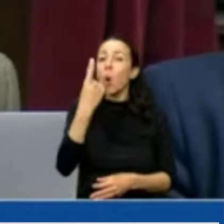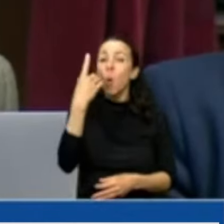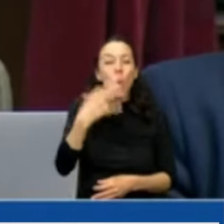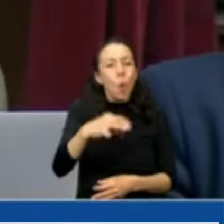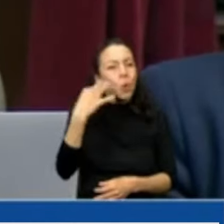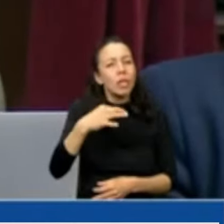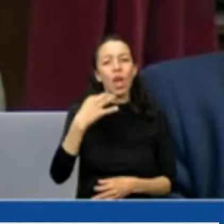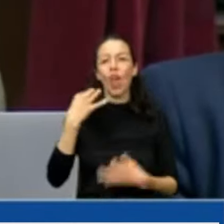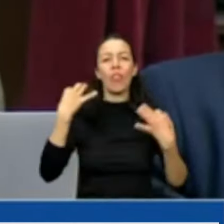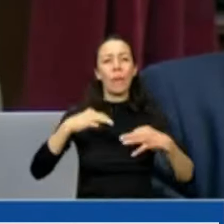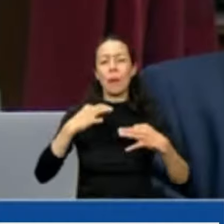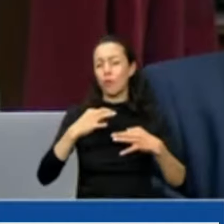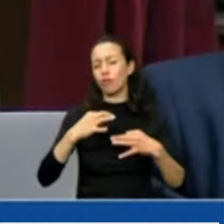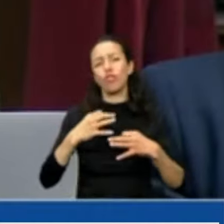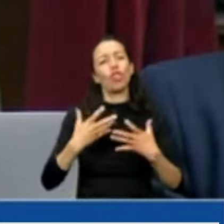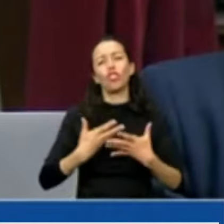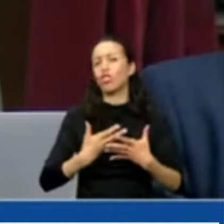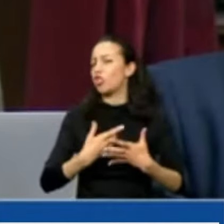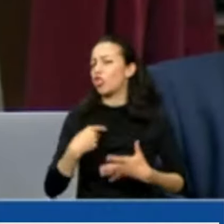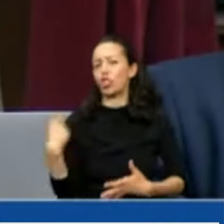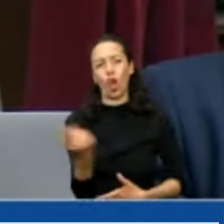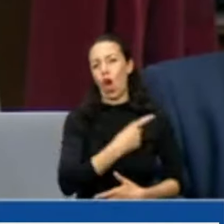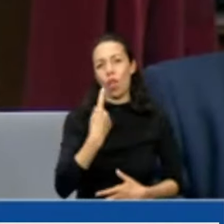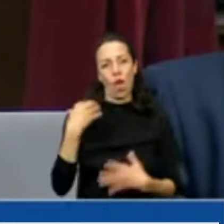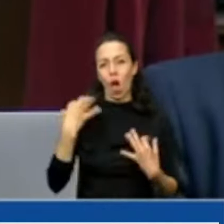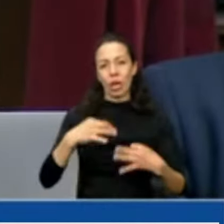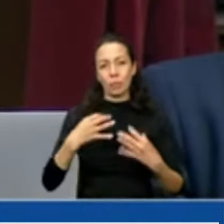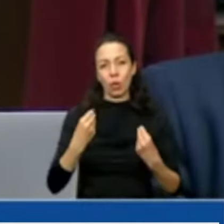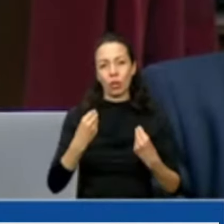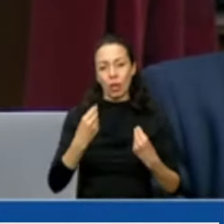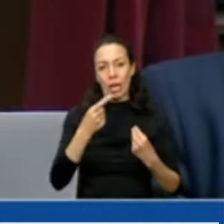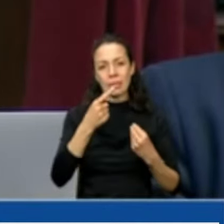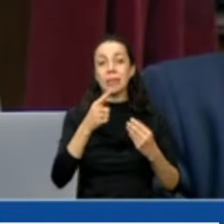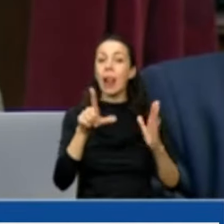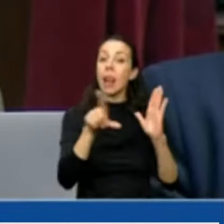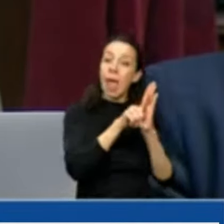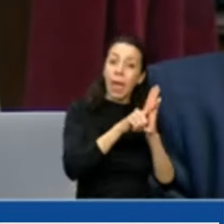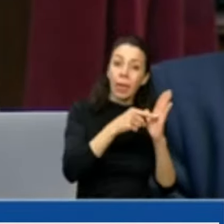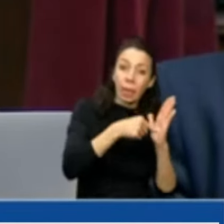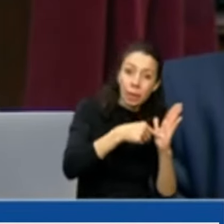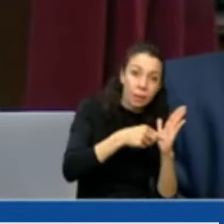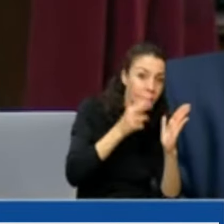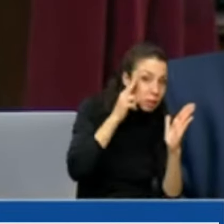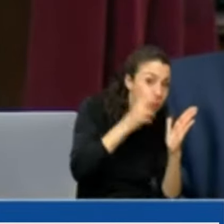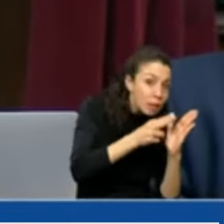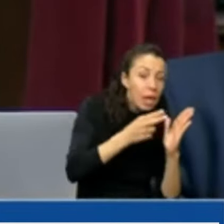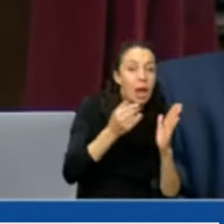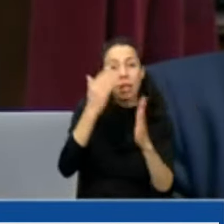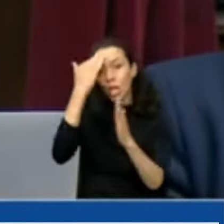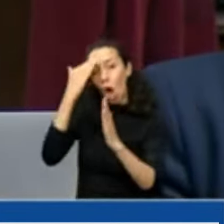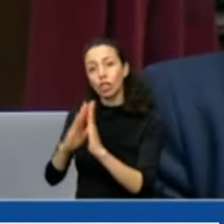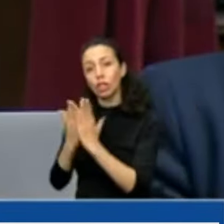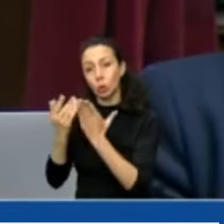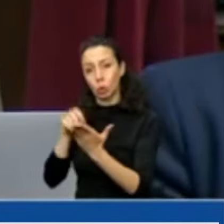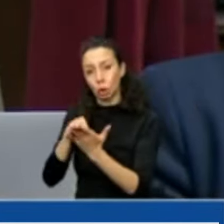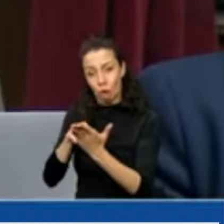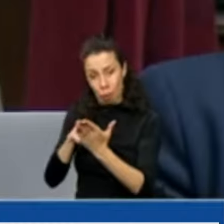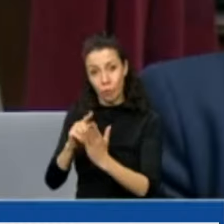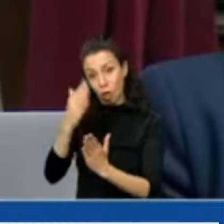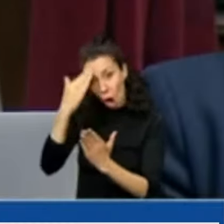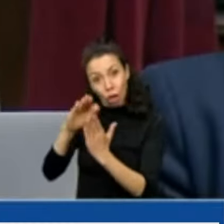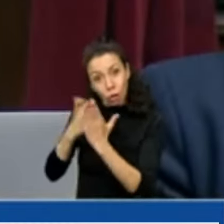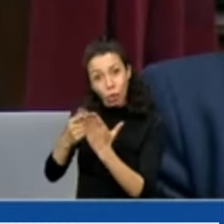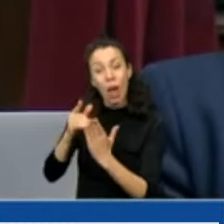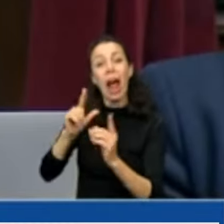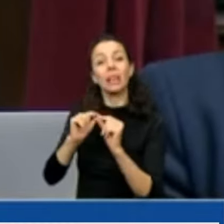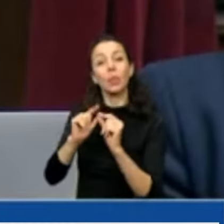nos pasó, y en los 80. Entonces, creo que hasta los 80, perdón, creo que la Argentina debería trabajar todos